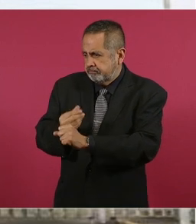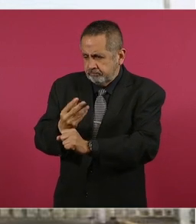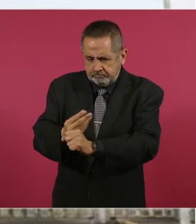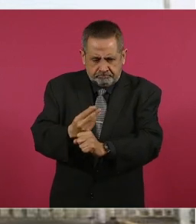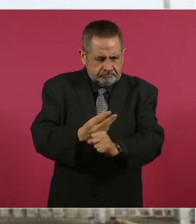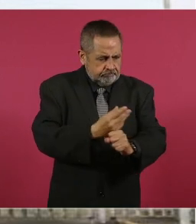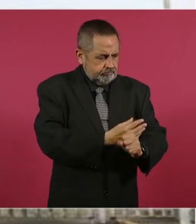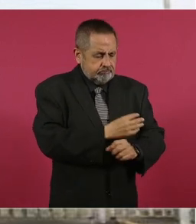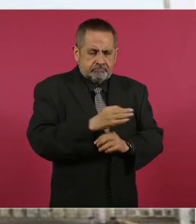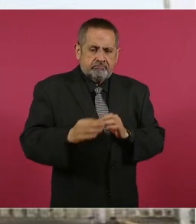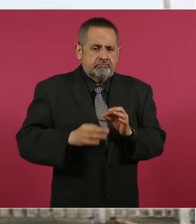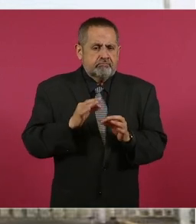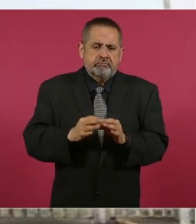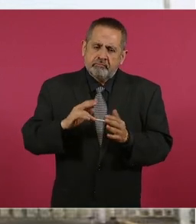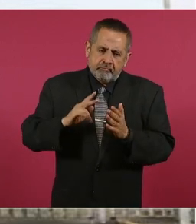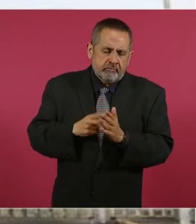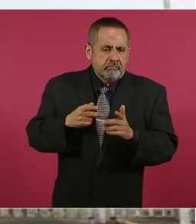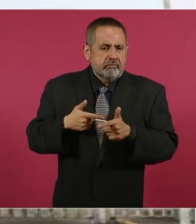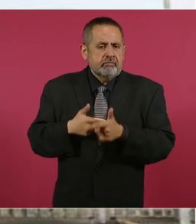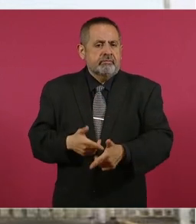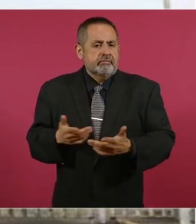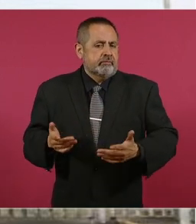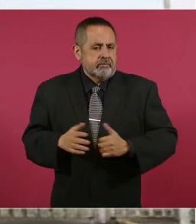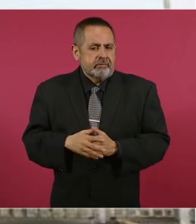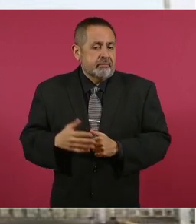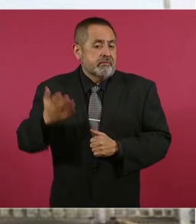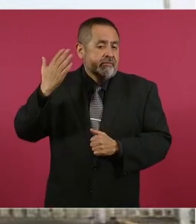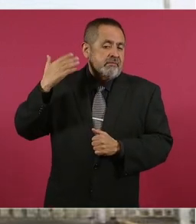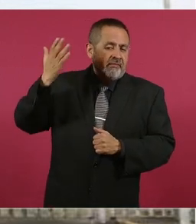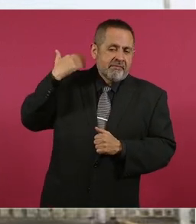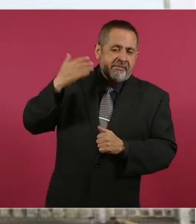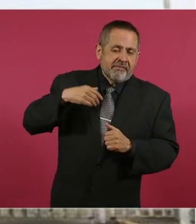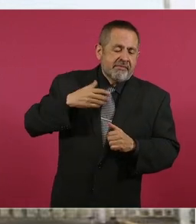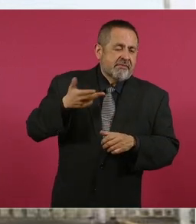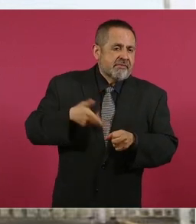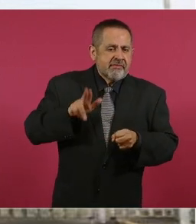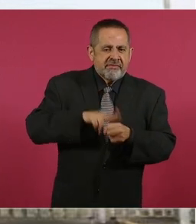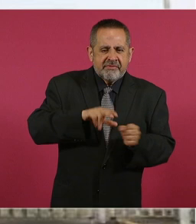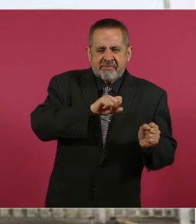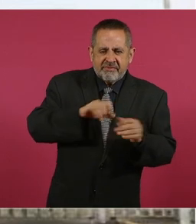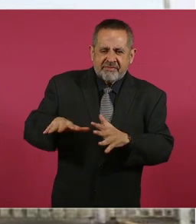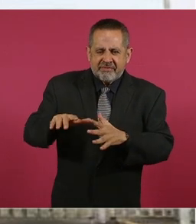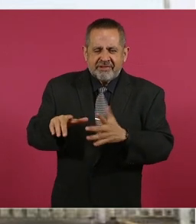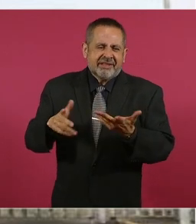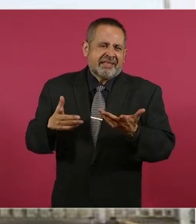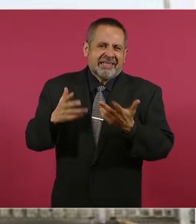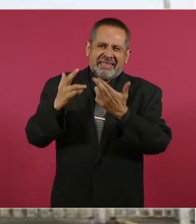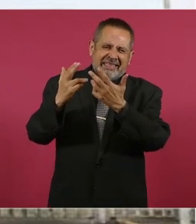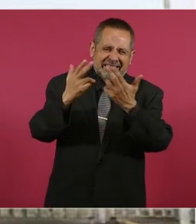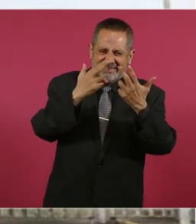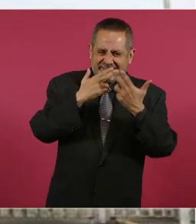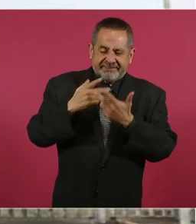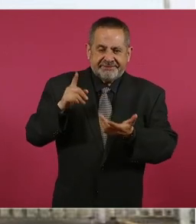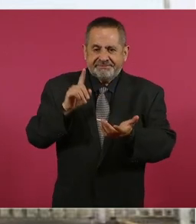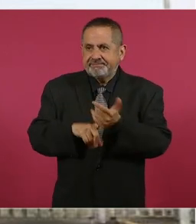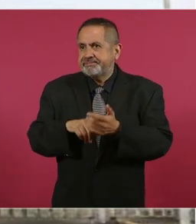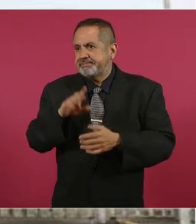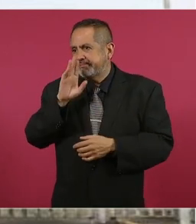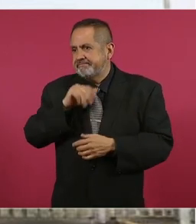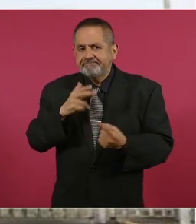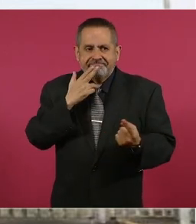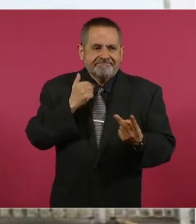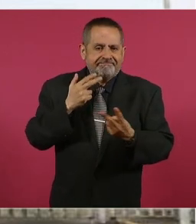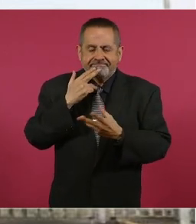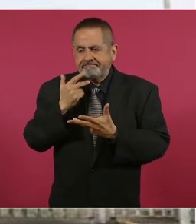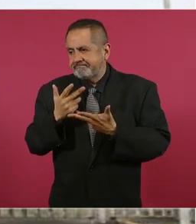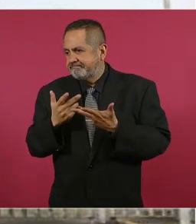para Cerro Educación. Muchos de estos hospitales, al quedar abandonados durante tanto tiempo, tienen afectaciones en las instalaciones, aunque ya